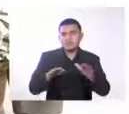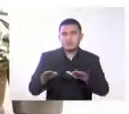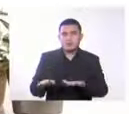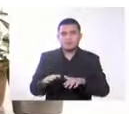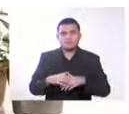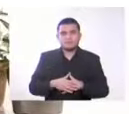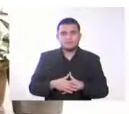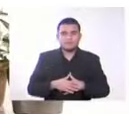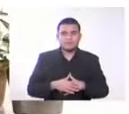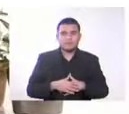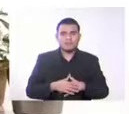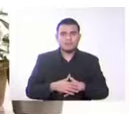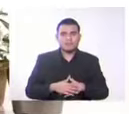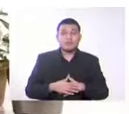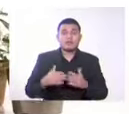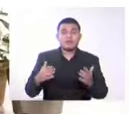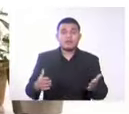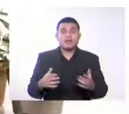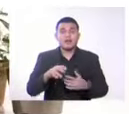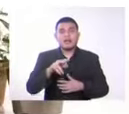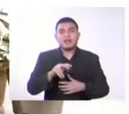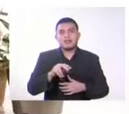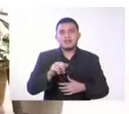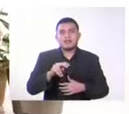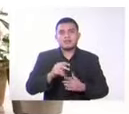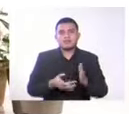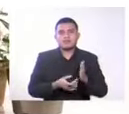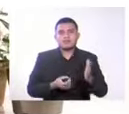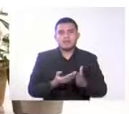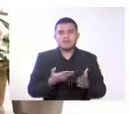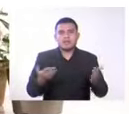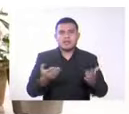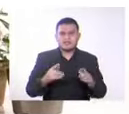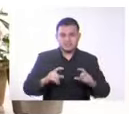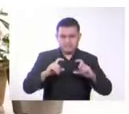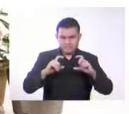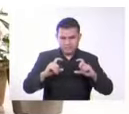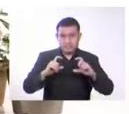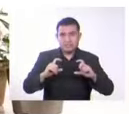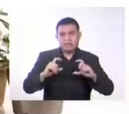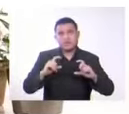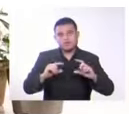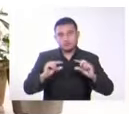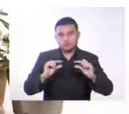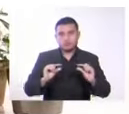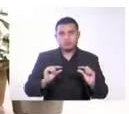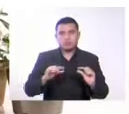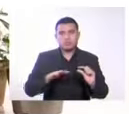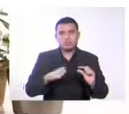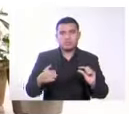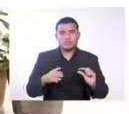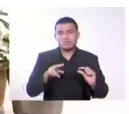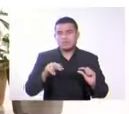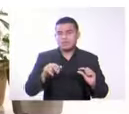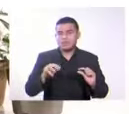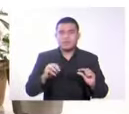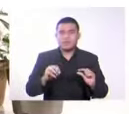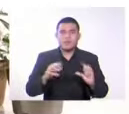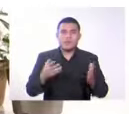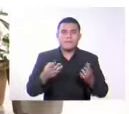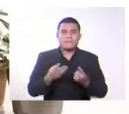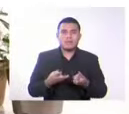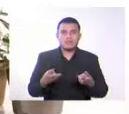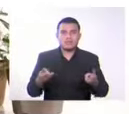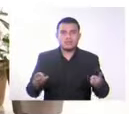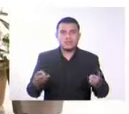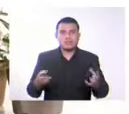La nanotecnología está convirtiendo las gruesas capas de silicio en hojas muy finas utilizando nanomateriales semiconductores